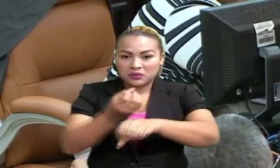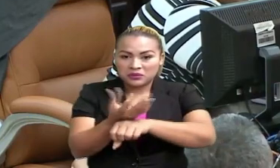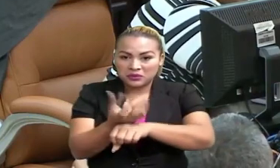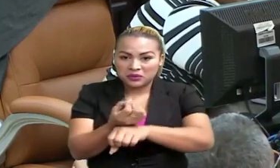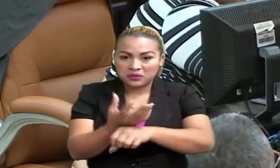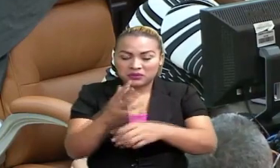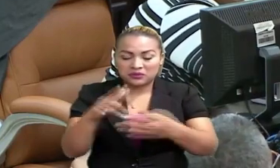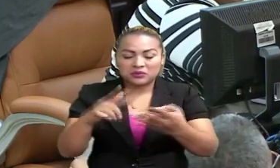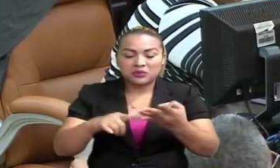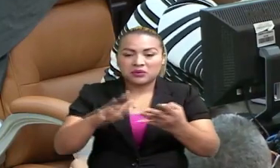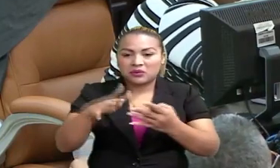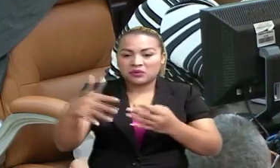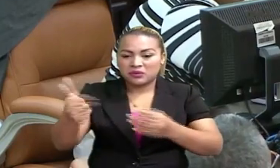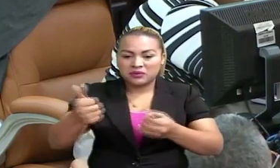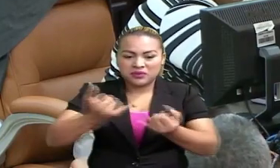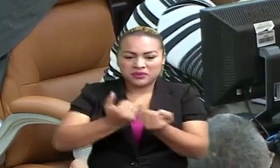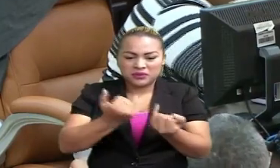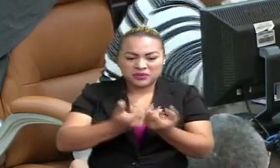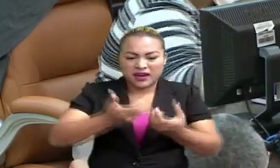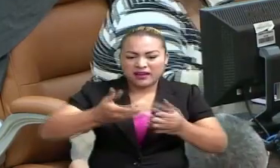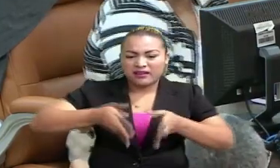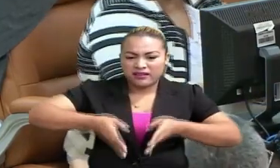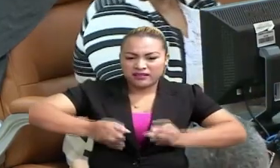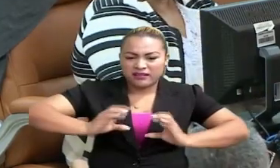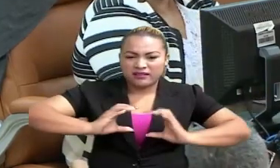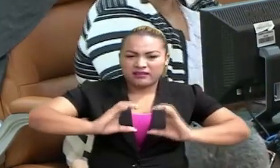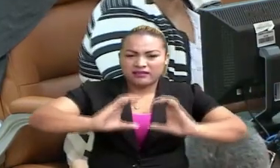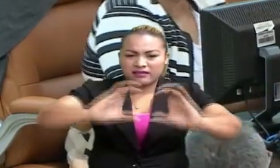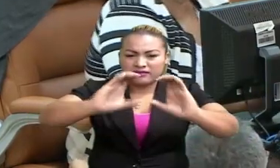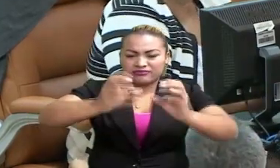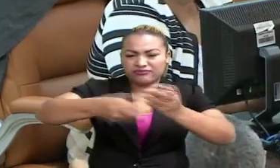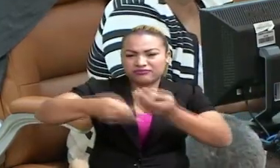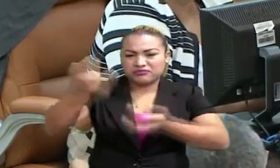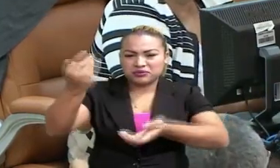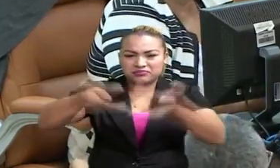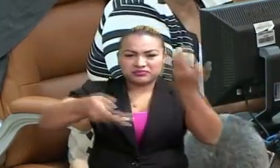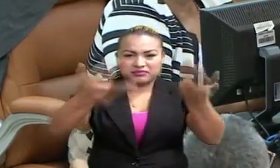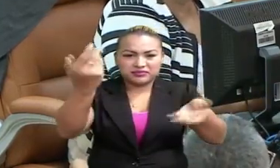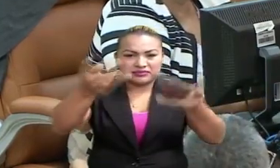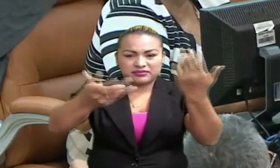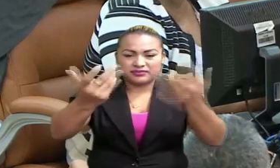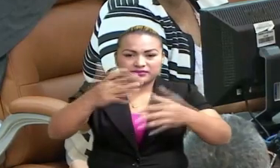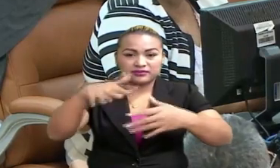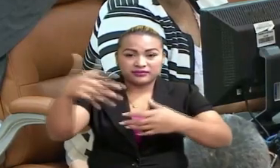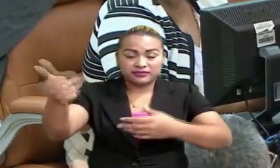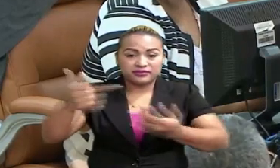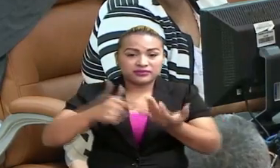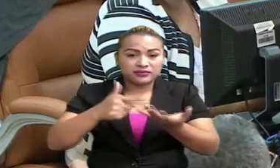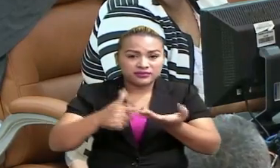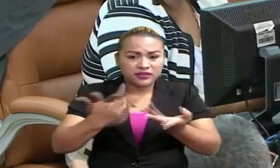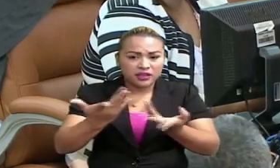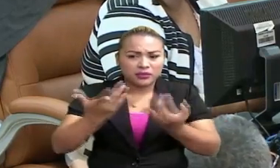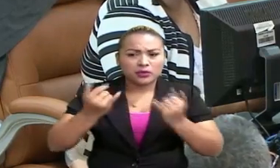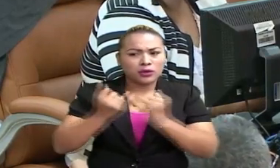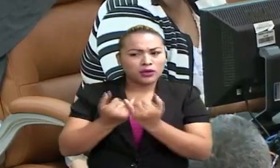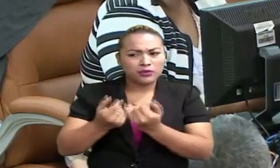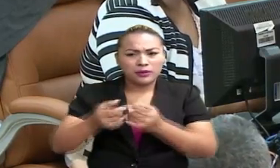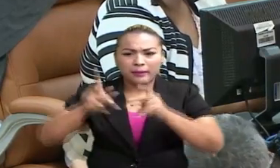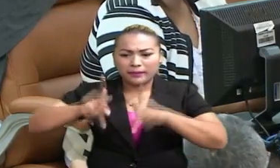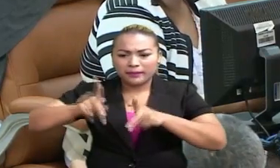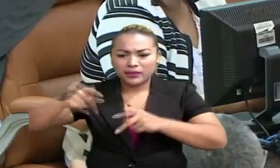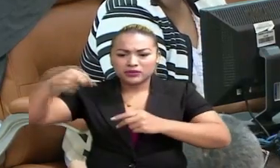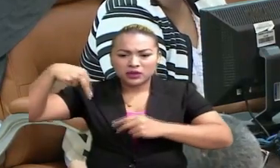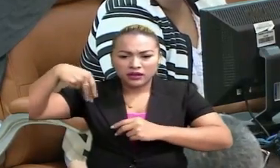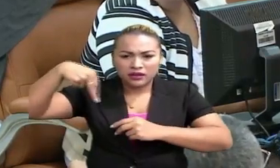rotura de las calles, como consecuencia de que nadie podía llegar con seguridad y tranquilidad a sus centros de trabajo? Es que